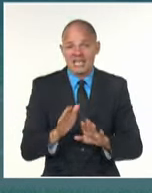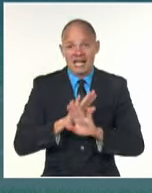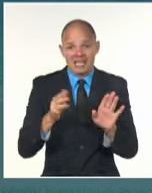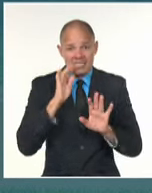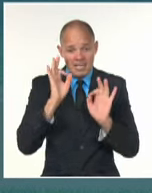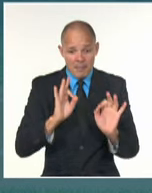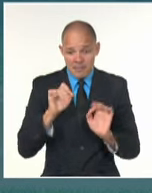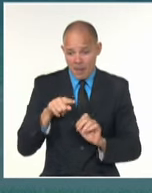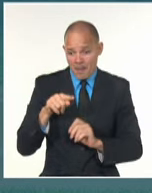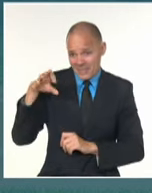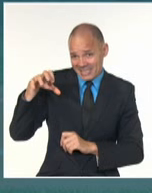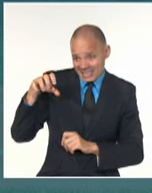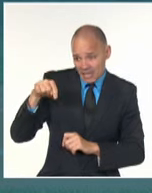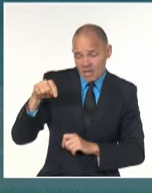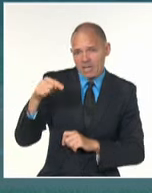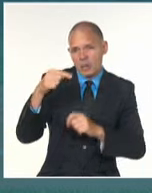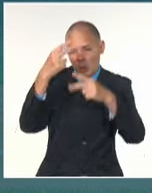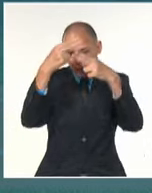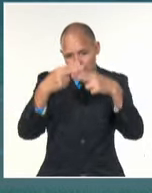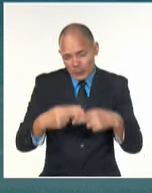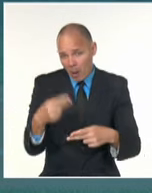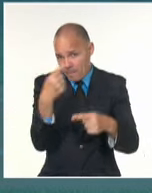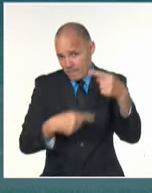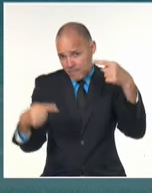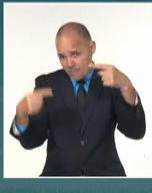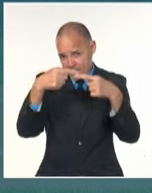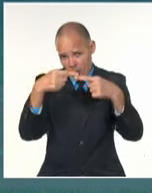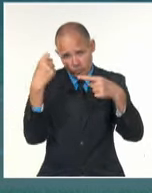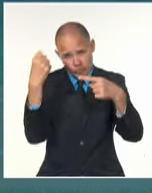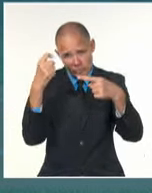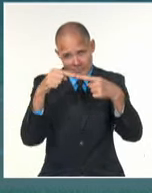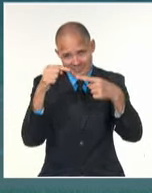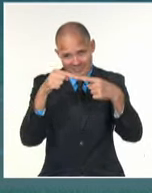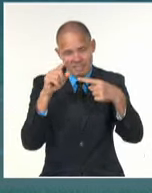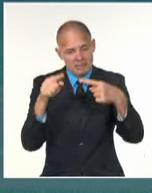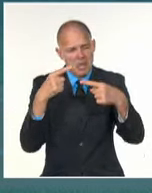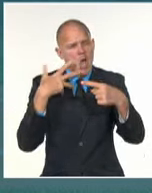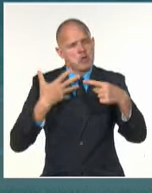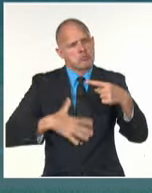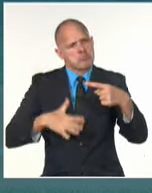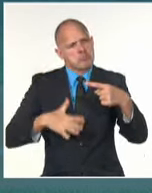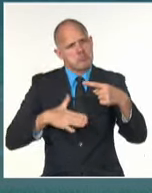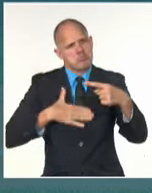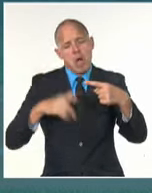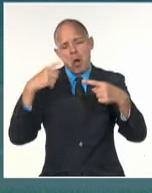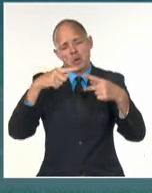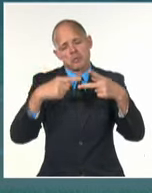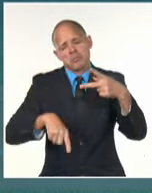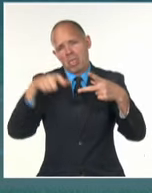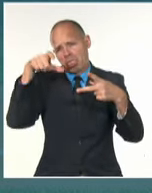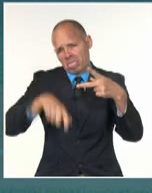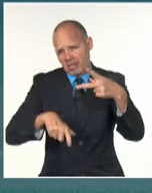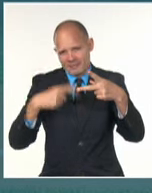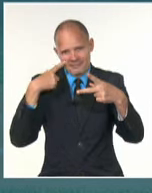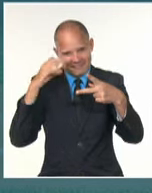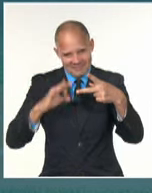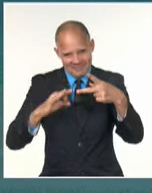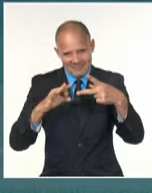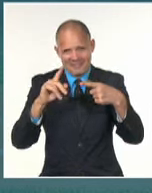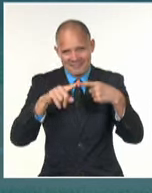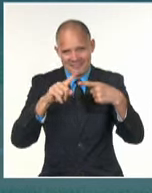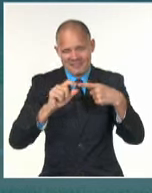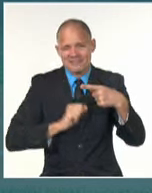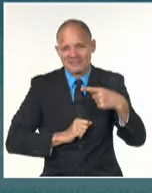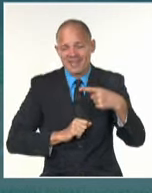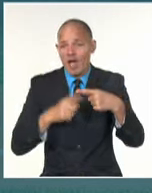Vuelta Abajo los líderes del certamen, disfrutando de una cómoda ventaja sobre el resto del pelotón de vanguardia.